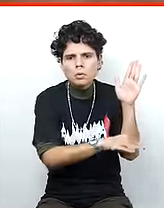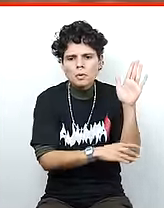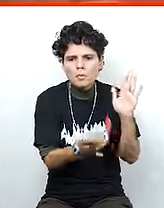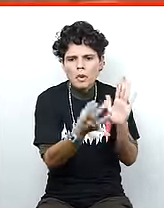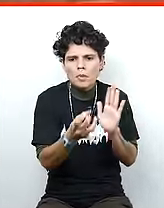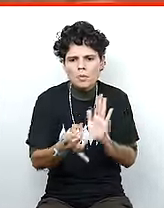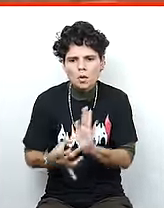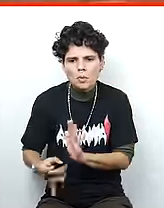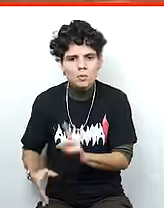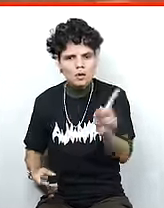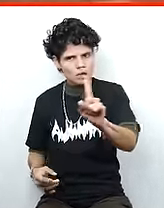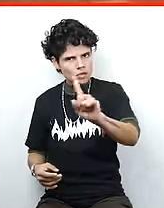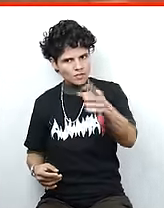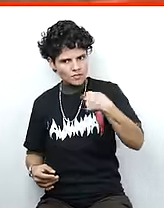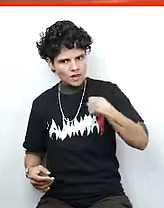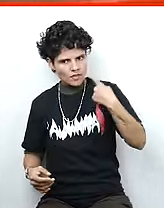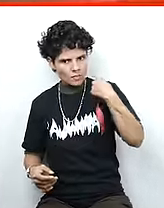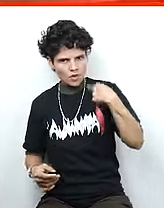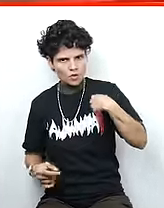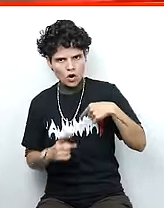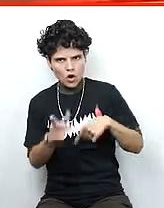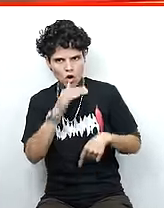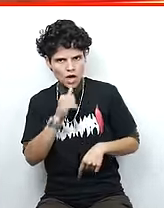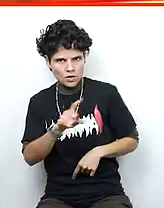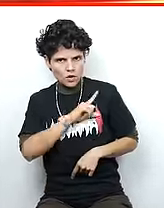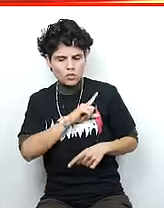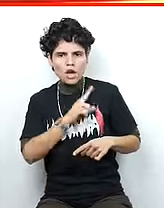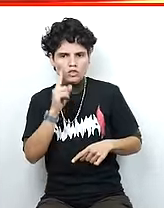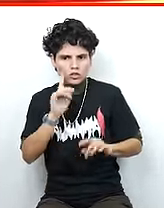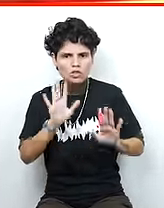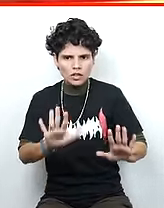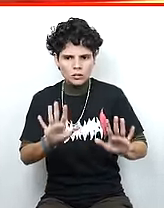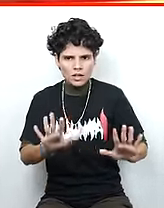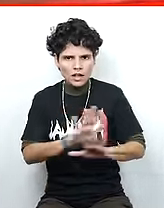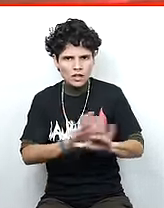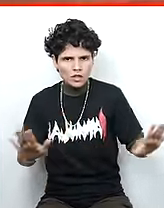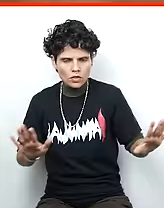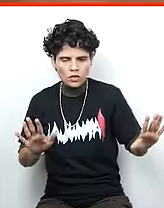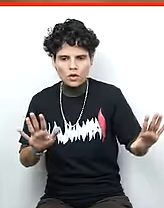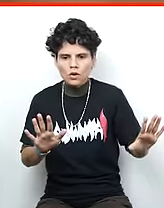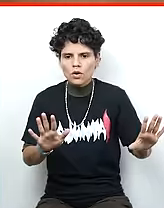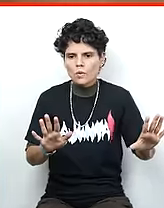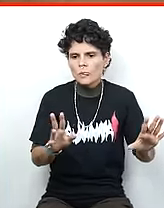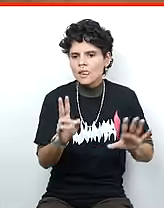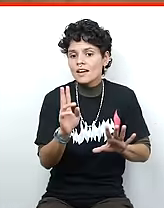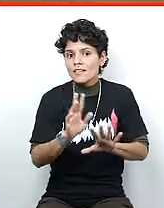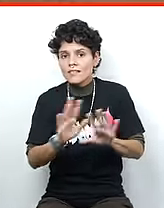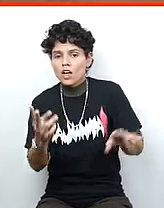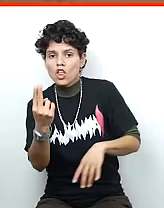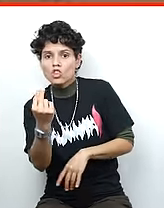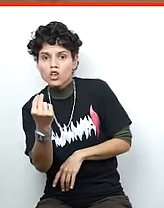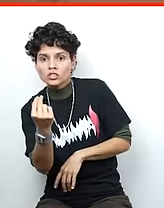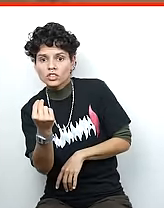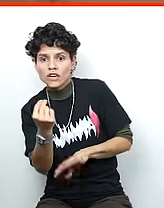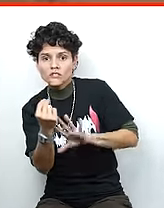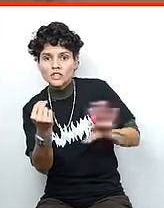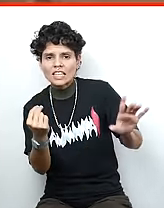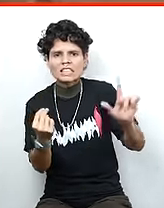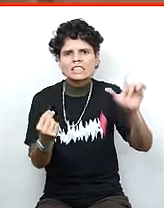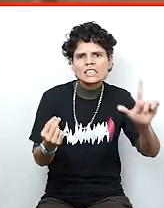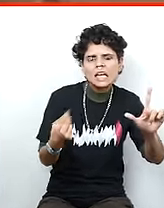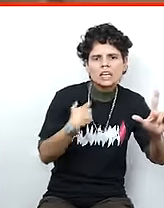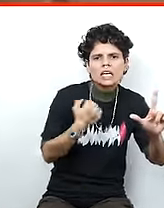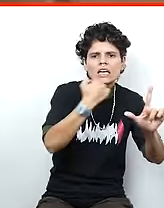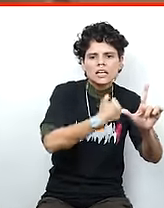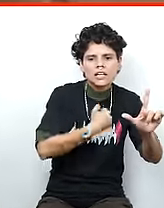sí, pero yo no soy culpable todavía, bo. Yo estoy peleando, mi probatoria la estoy terminando. De hecho, mi probatoria se terminaba el 12 y yo caí el 7.